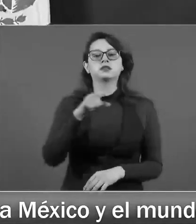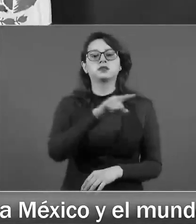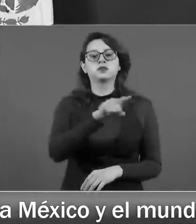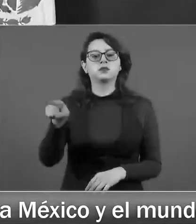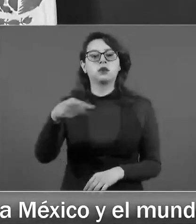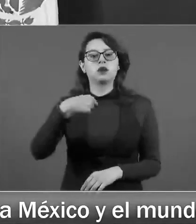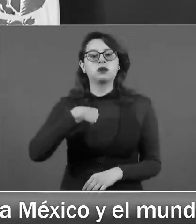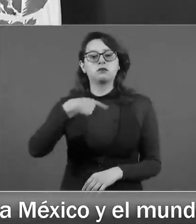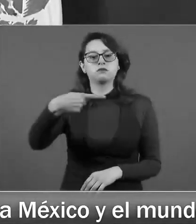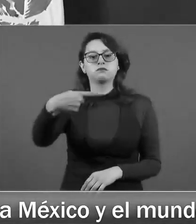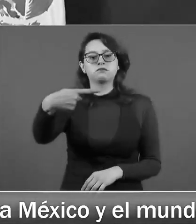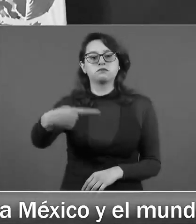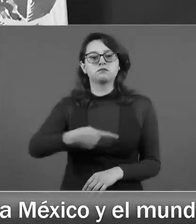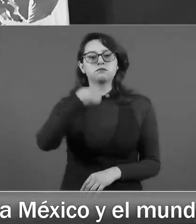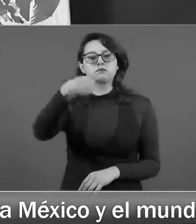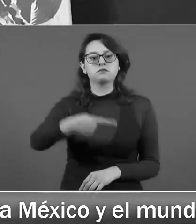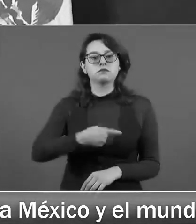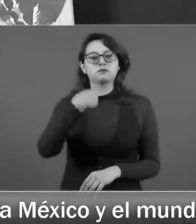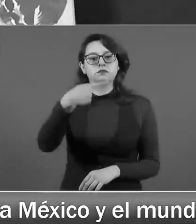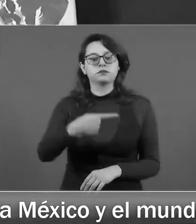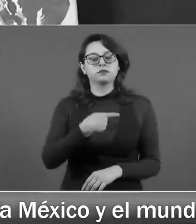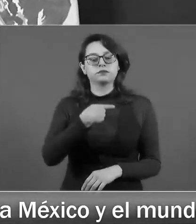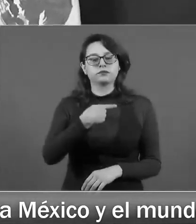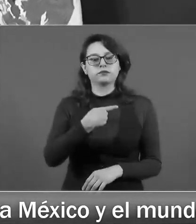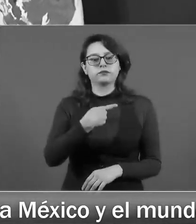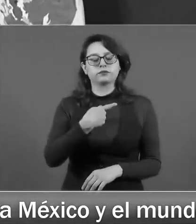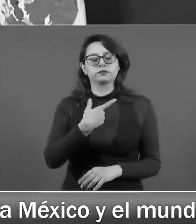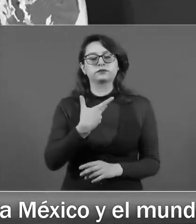si habían denuncias contra